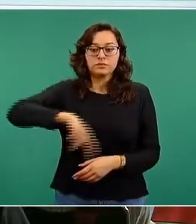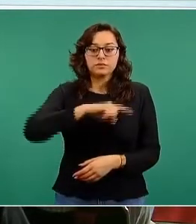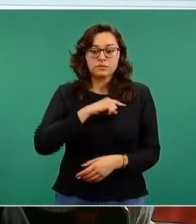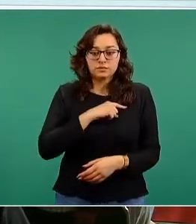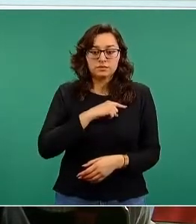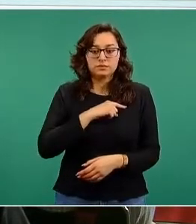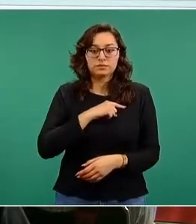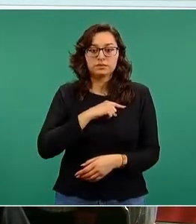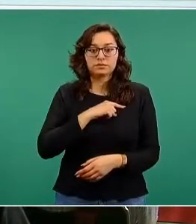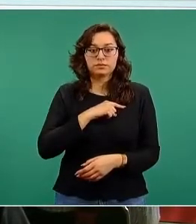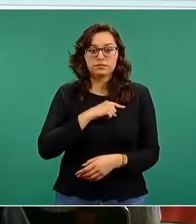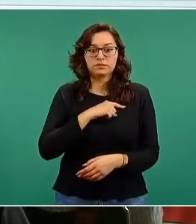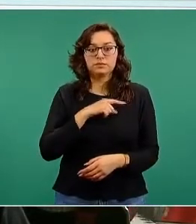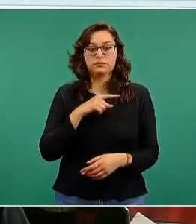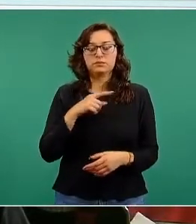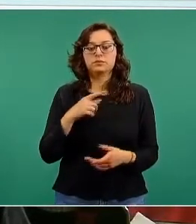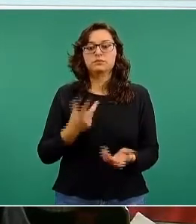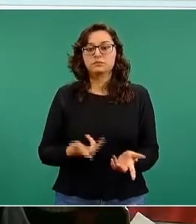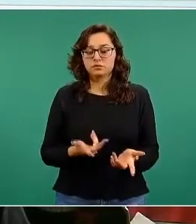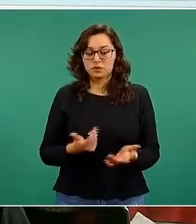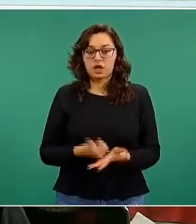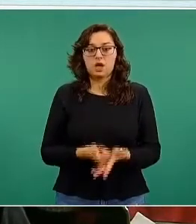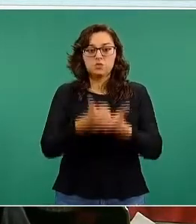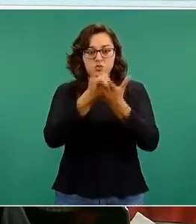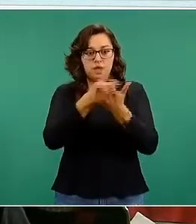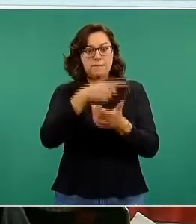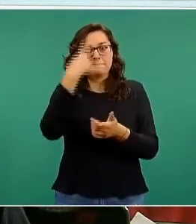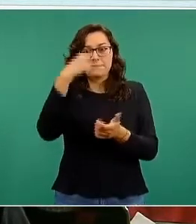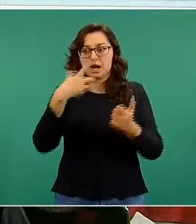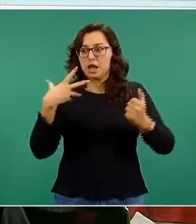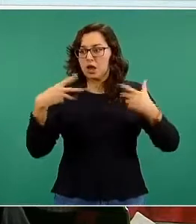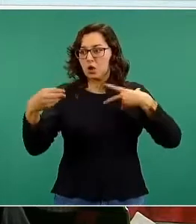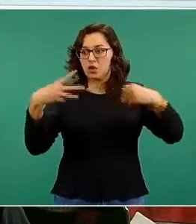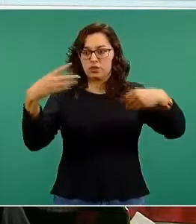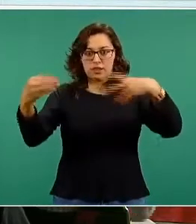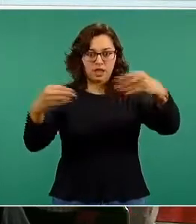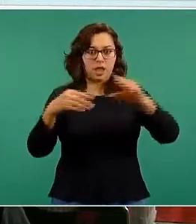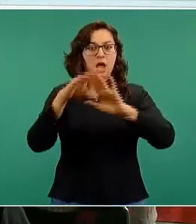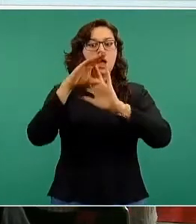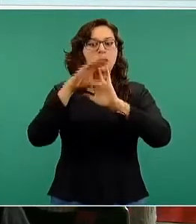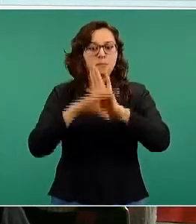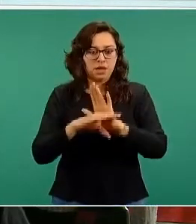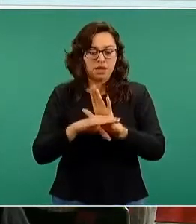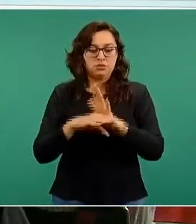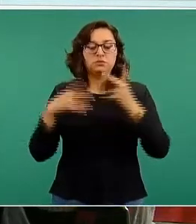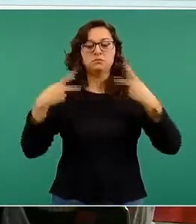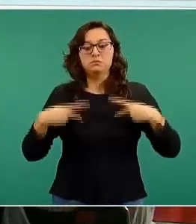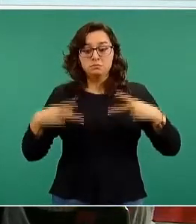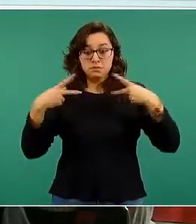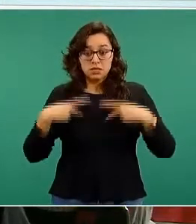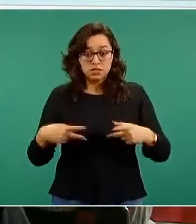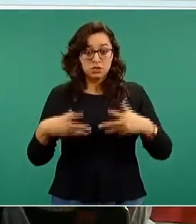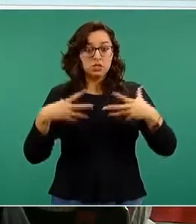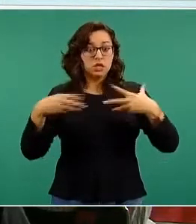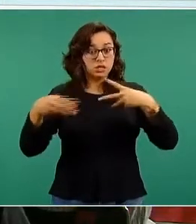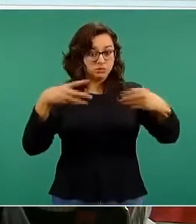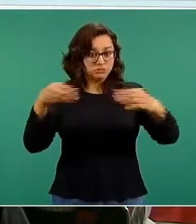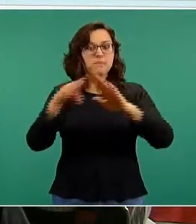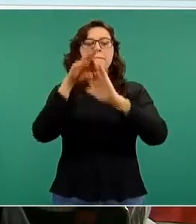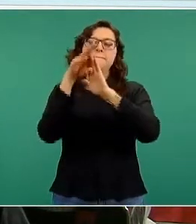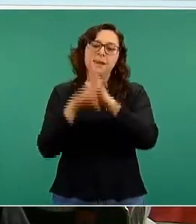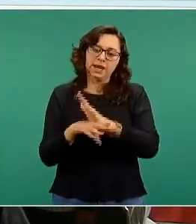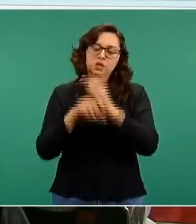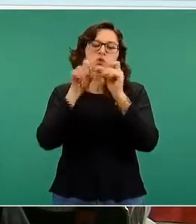número uno, que existan menos casos, vamos a entonces tener un menor número de personas que se infectan y que